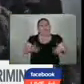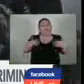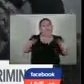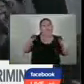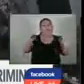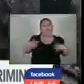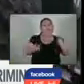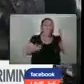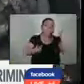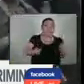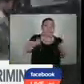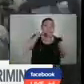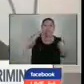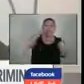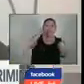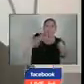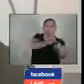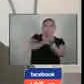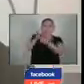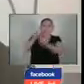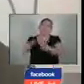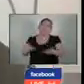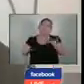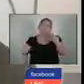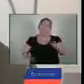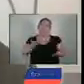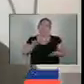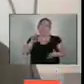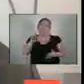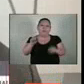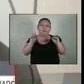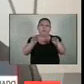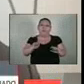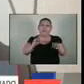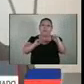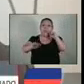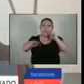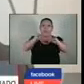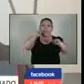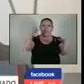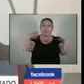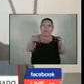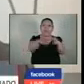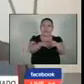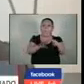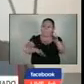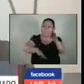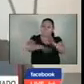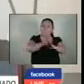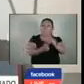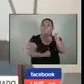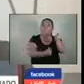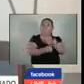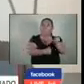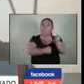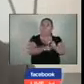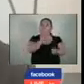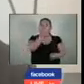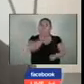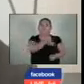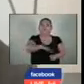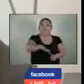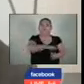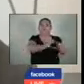extradición de alias Otoniel. Es muy posible que los liderazgos regionales del Clan se hayan fortalecido y que el Clan del Golfo